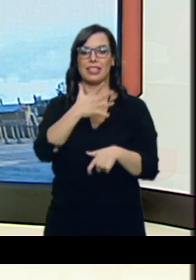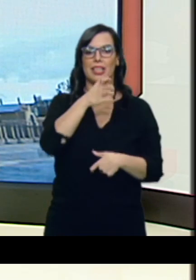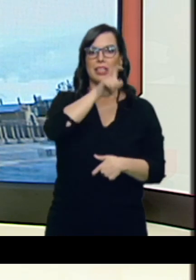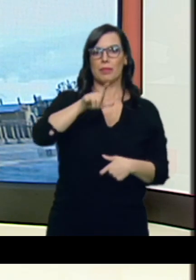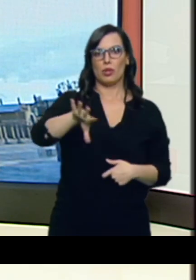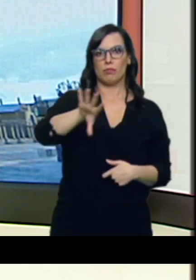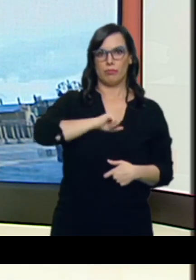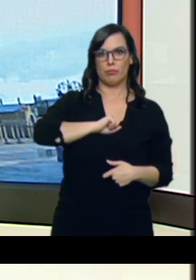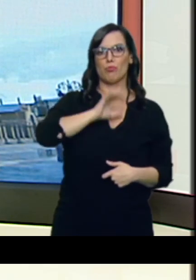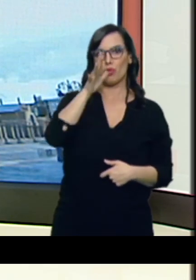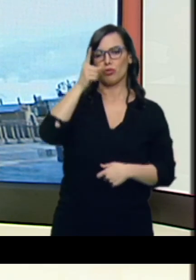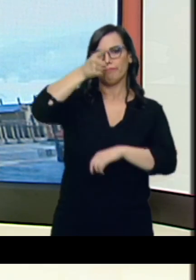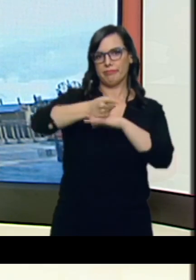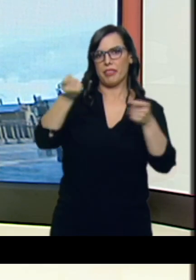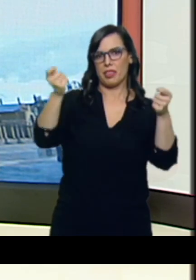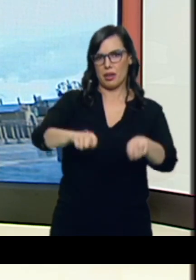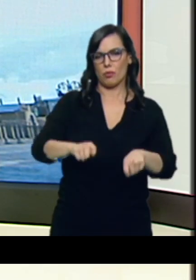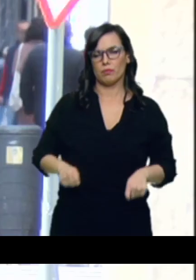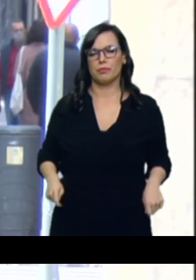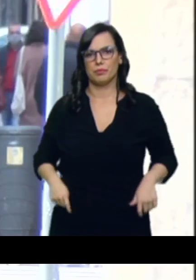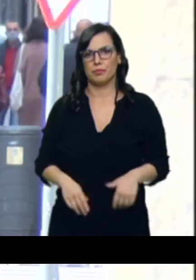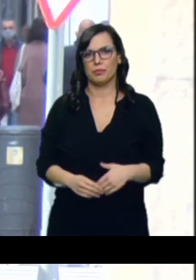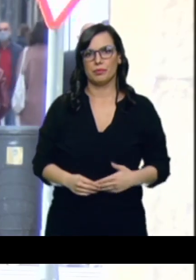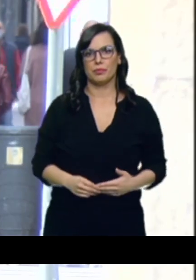tomado esa medida.